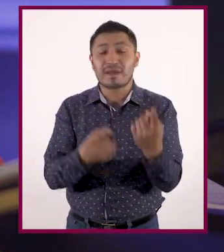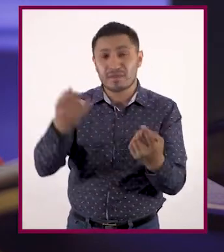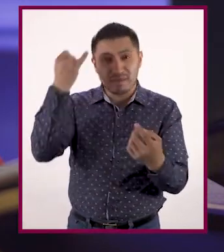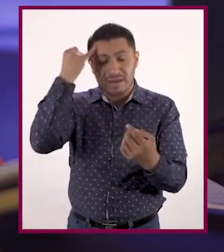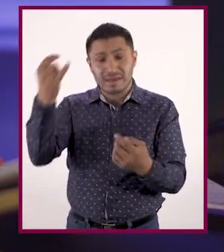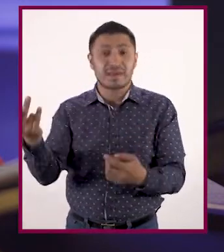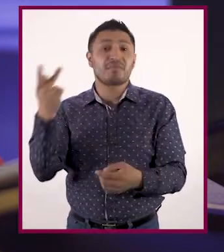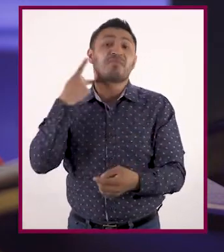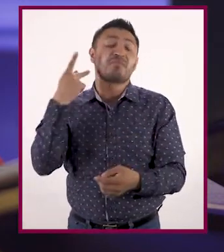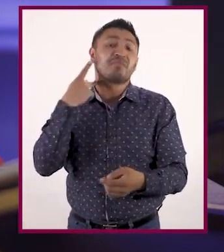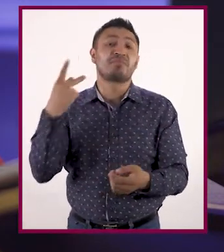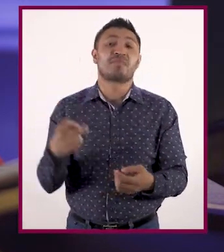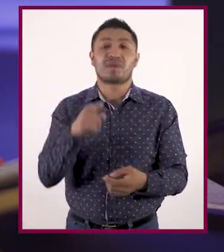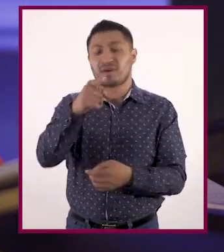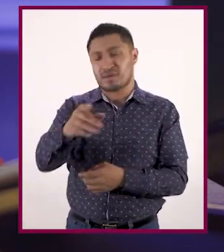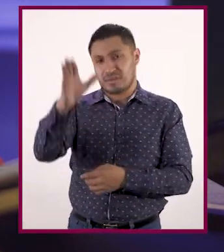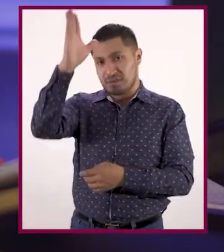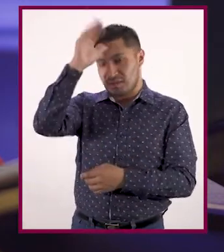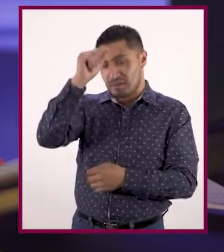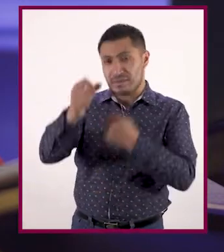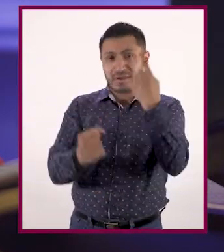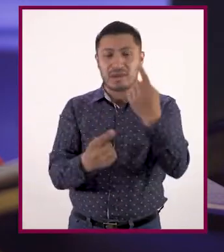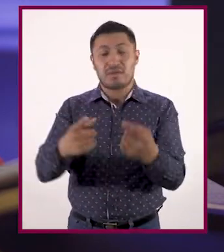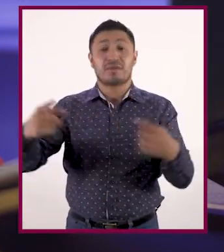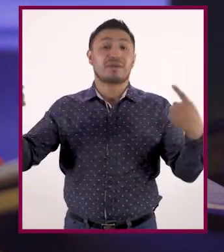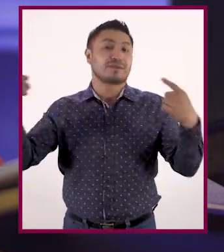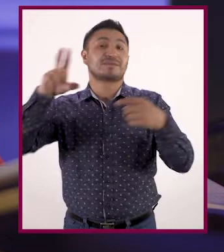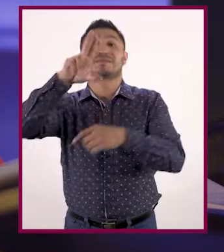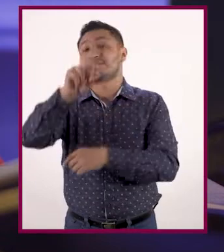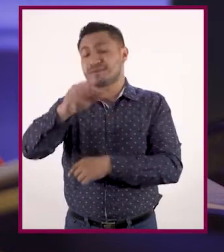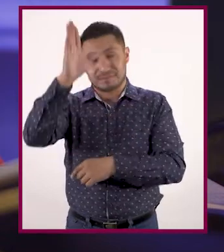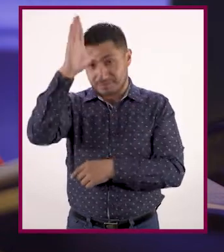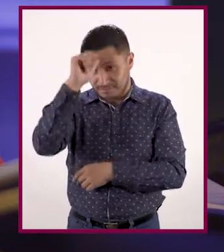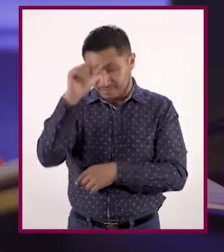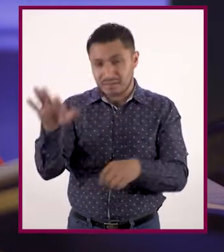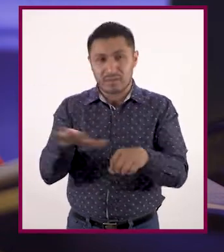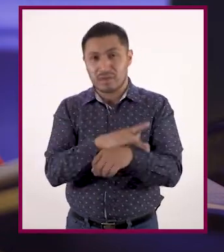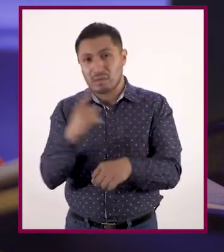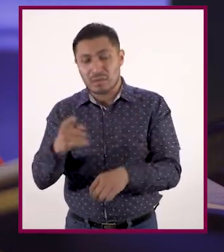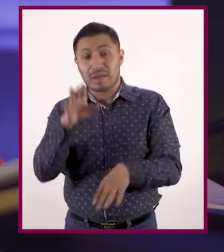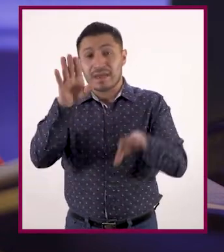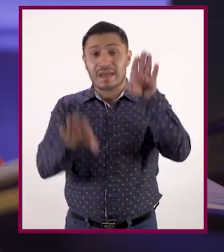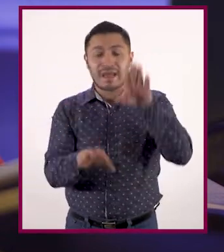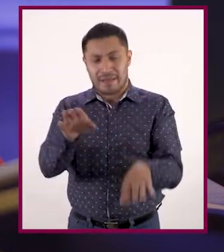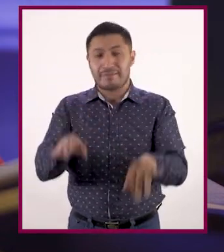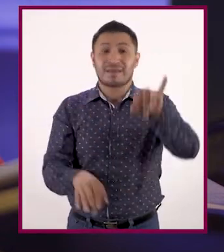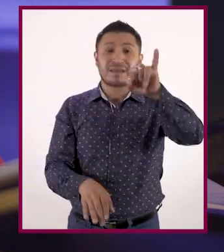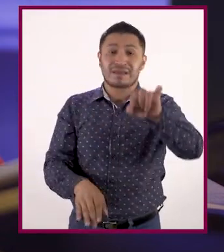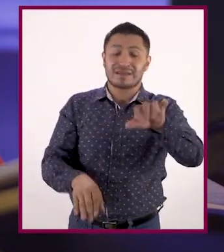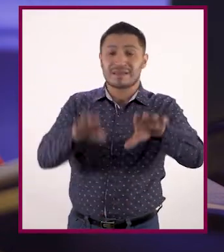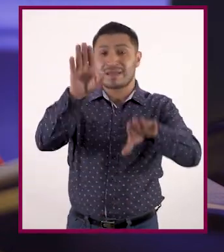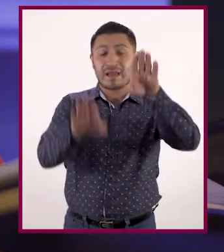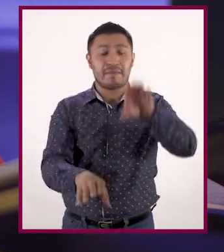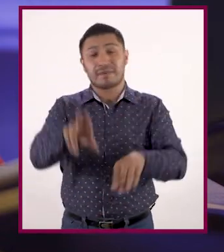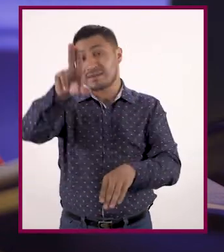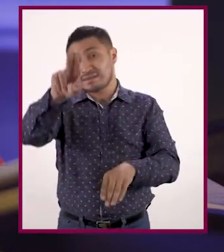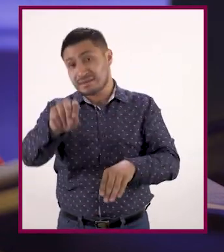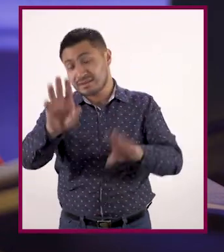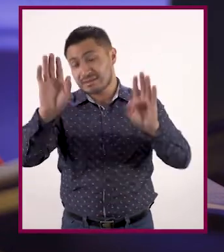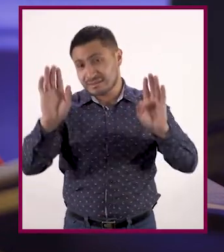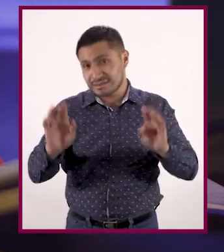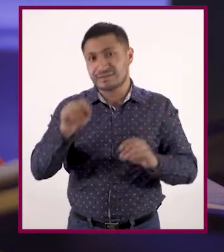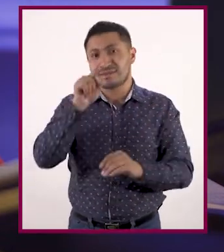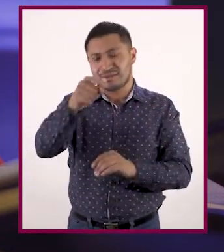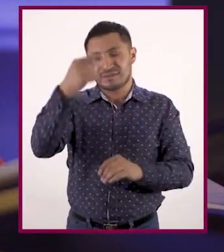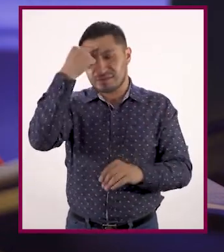políticas con la que estamos de acuerdo y otras a las que nos oponemos por que simpatizamos con algunas iniciativas de gobierno y hay otras que creemos que